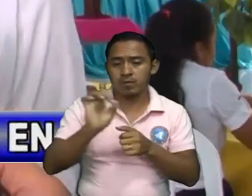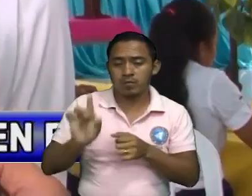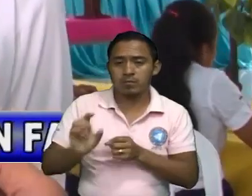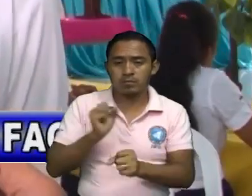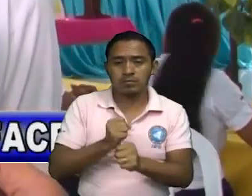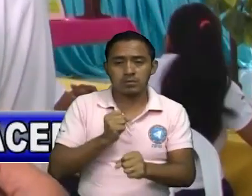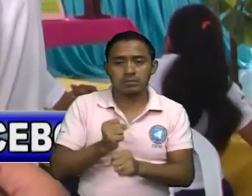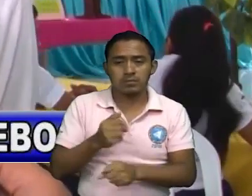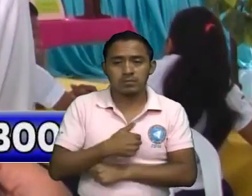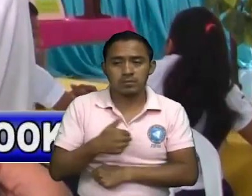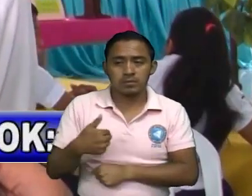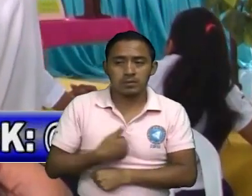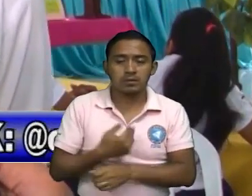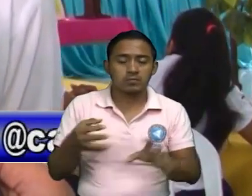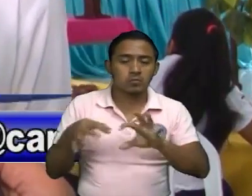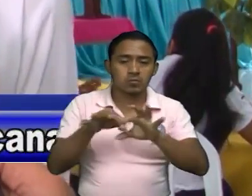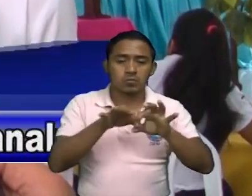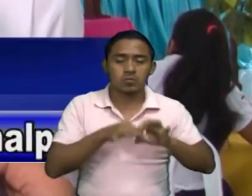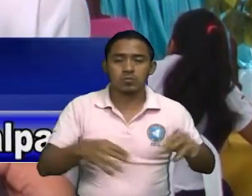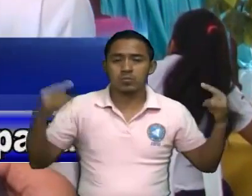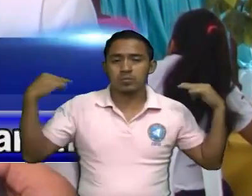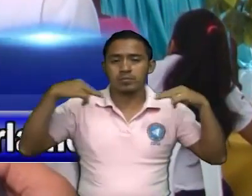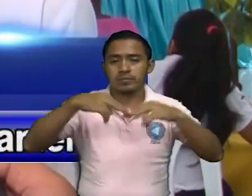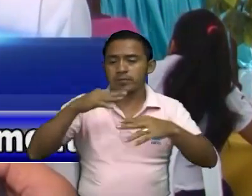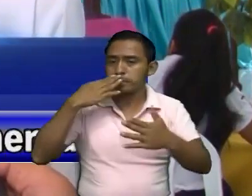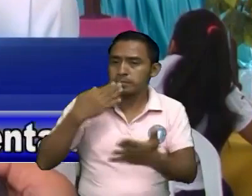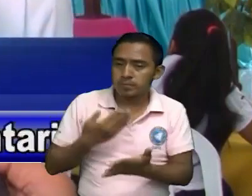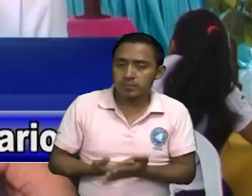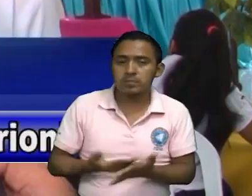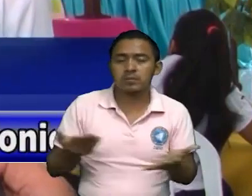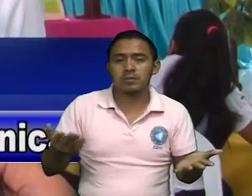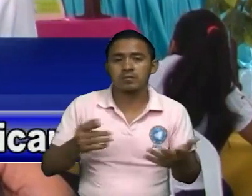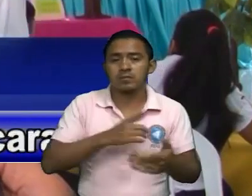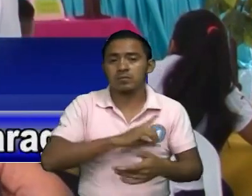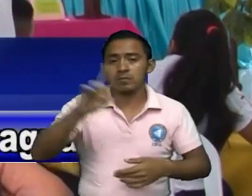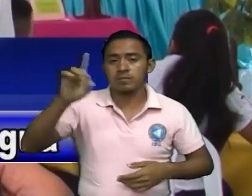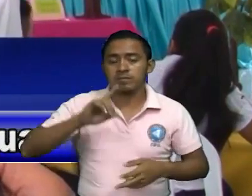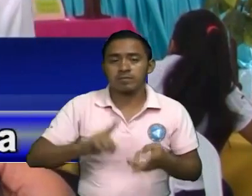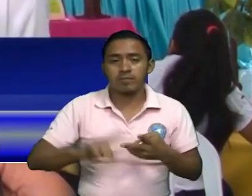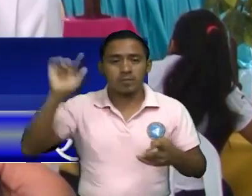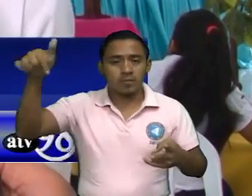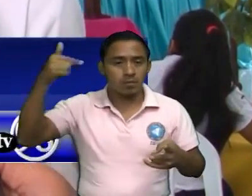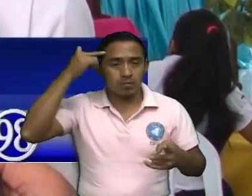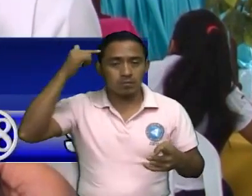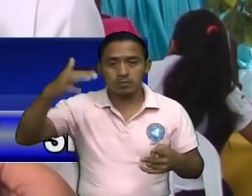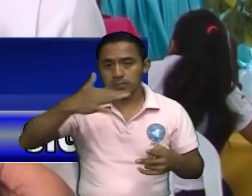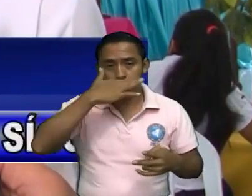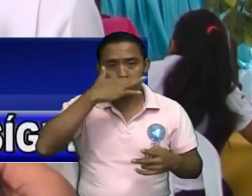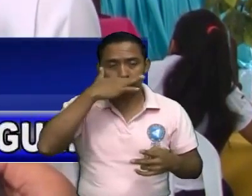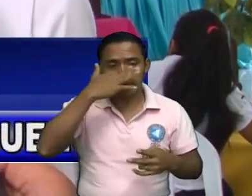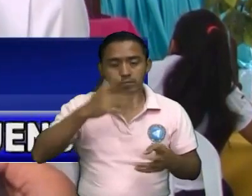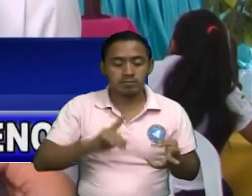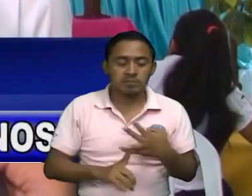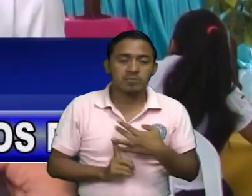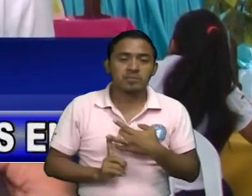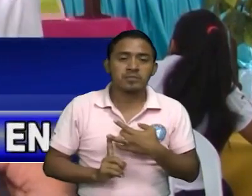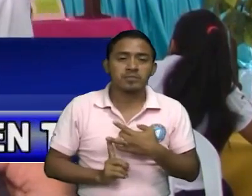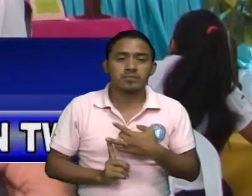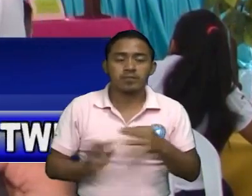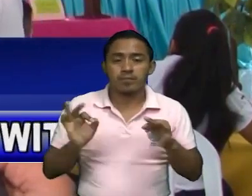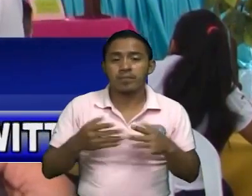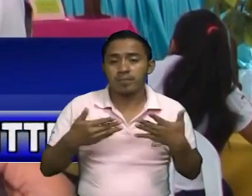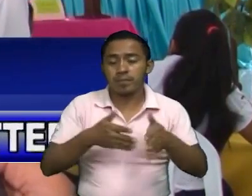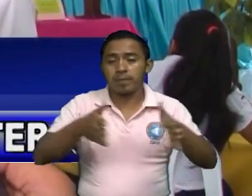que nosotros realizamos en conjunto con nuestro maestro, agradecido principalmente con Dios, con nuestro gobierno de reconciliación y unidad nacional, por abrirnos